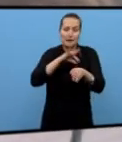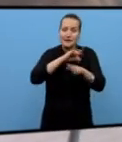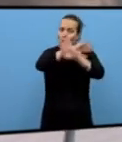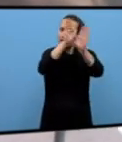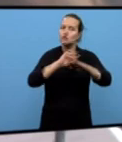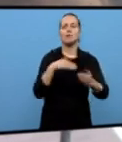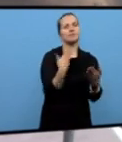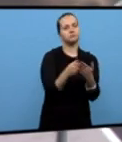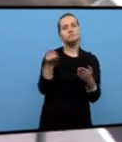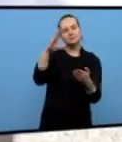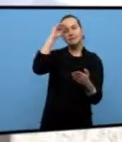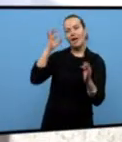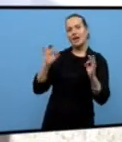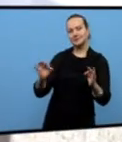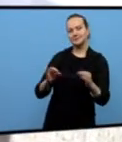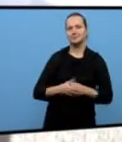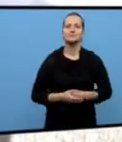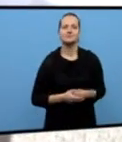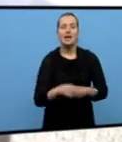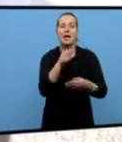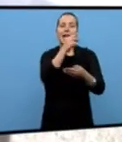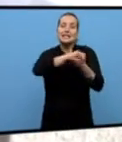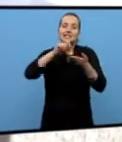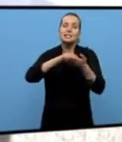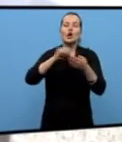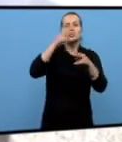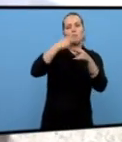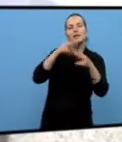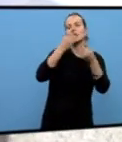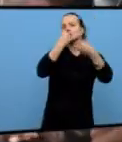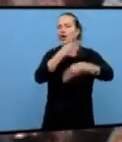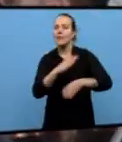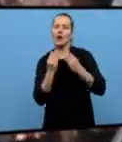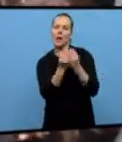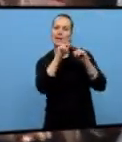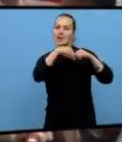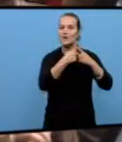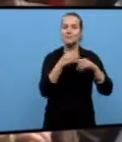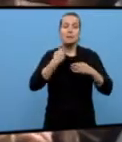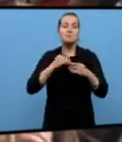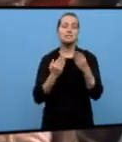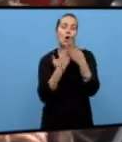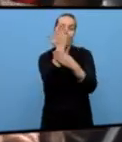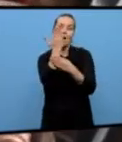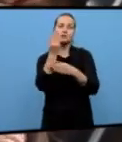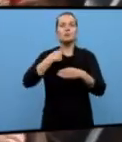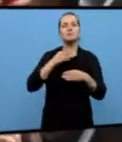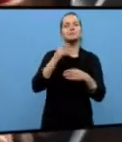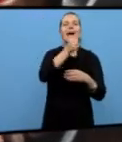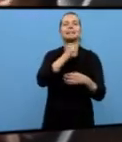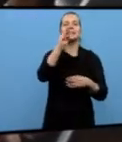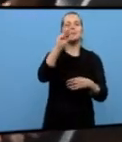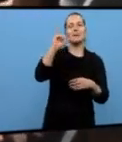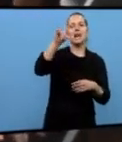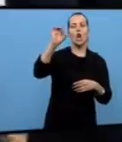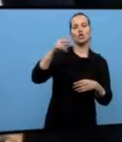así lo colaboraban. Escritores, historiadores e políticos lucenses acompañaron a familia nun acto no que o cantante Pilocha interpretou